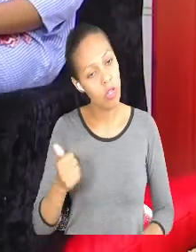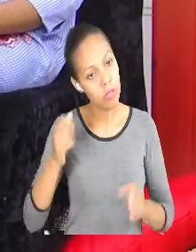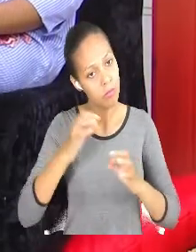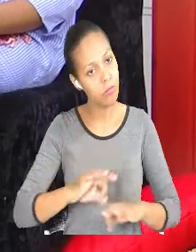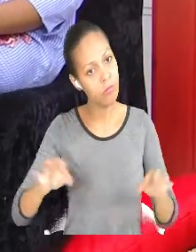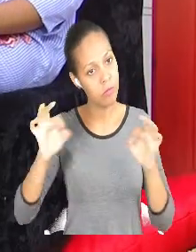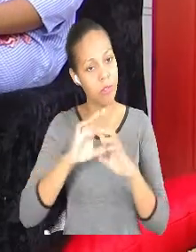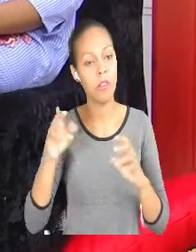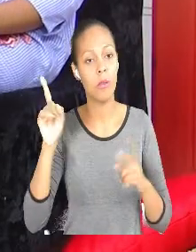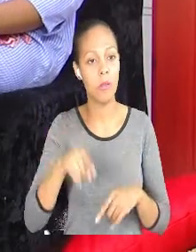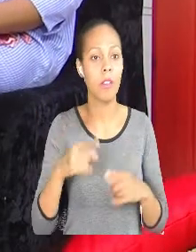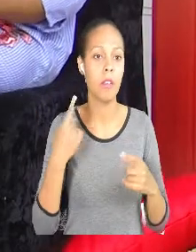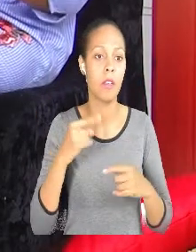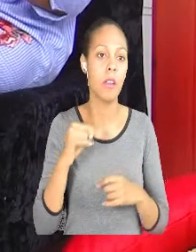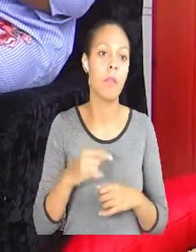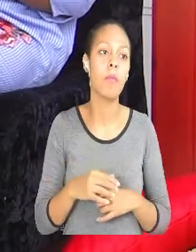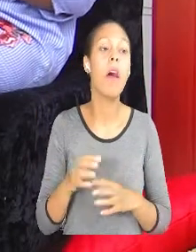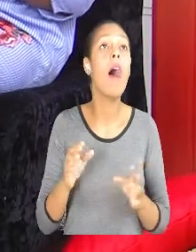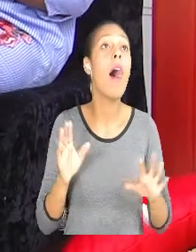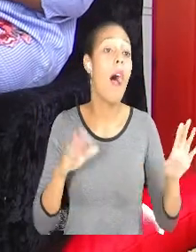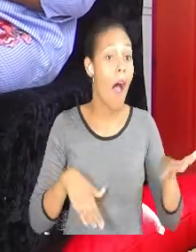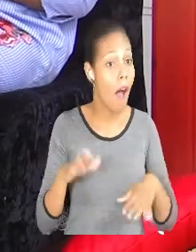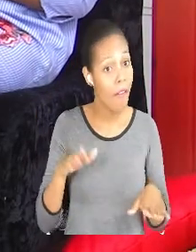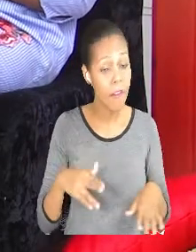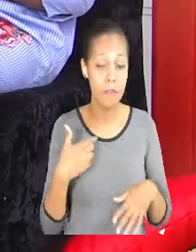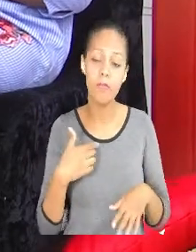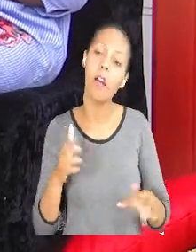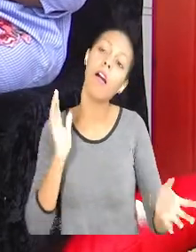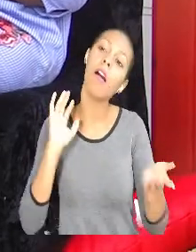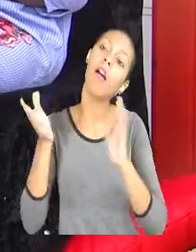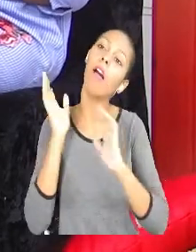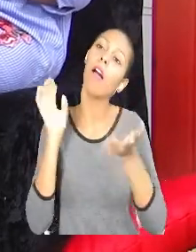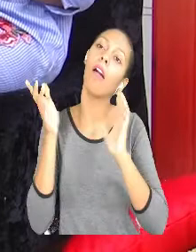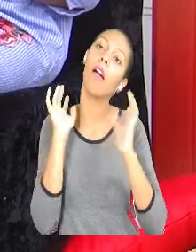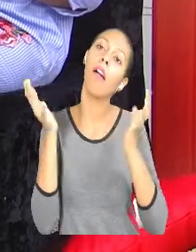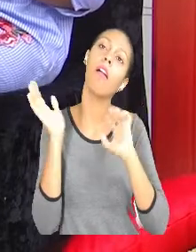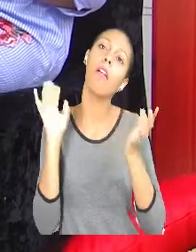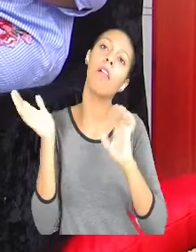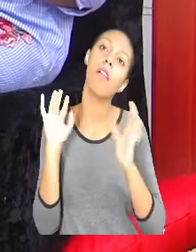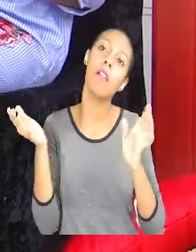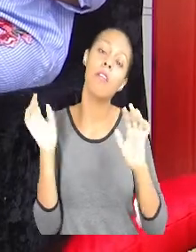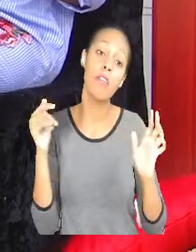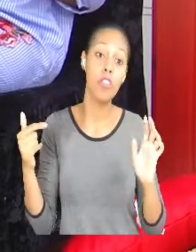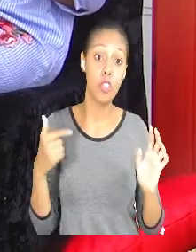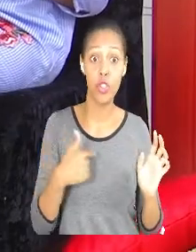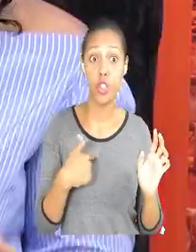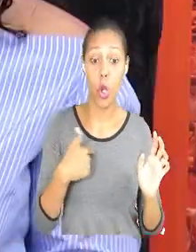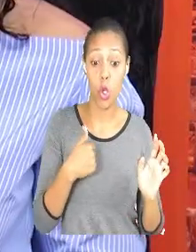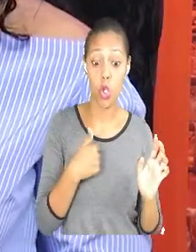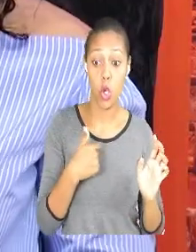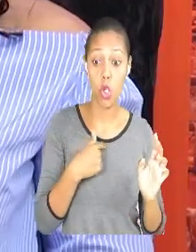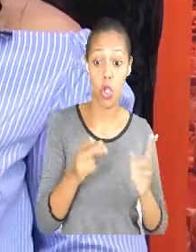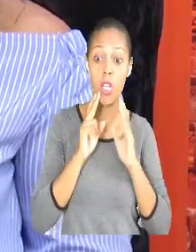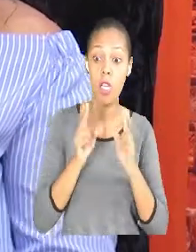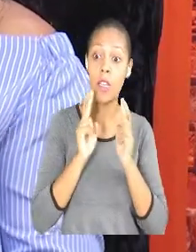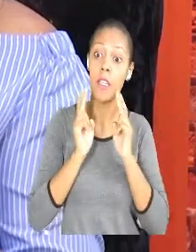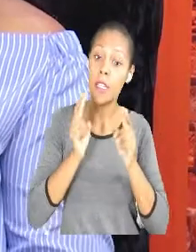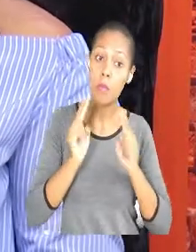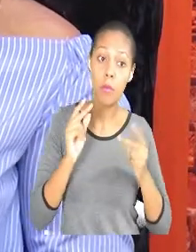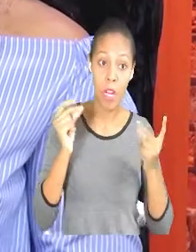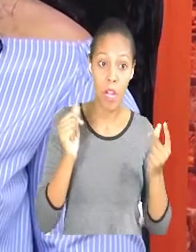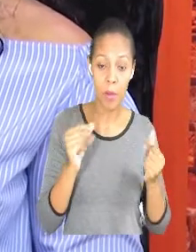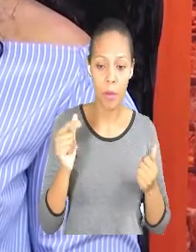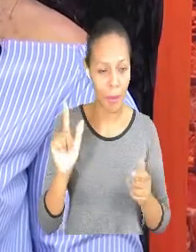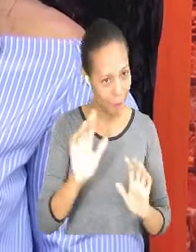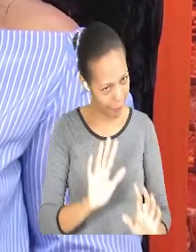la escucha activa. ¿Por qué? Porque también a veces, muchas veces estamos hablando con alguien y estamos más centrados en qué es lo que vamos a responderle que en lo que la